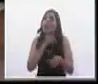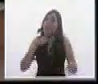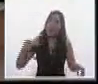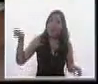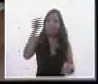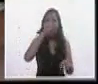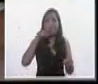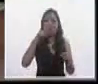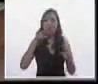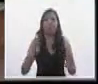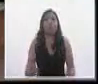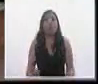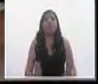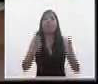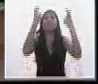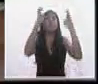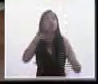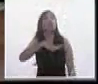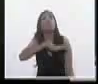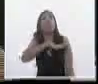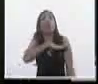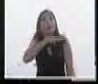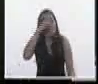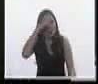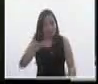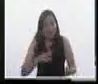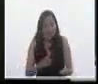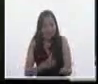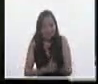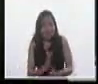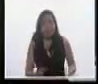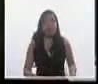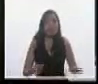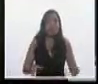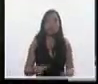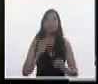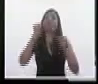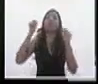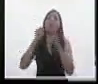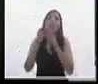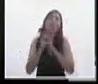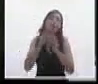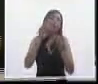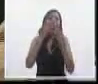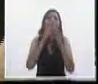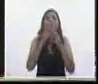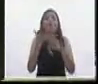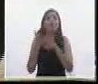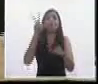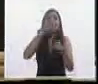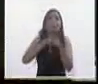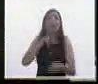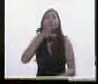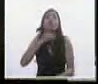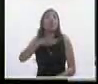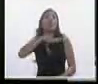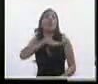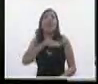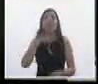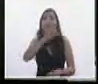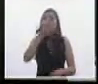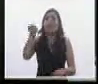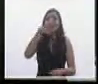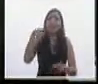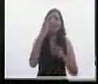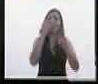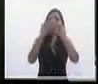desde el edificio que no tiene accesibilidad desde aquel hospital que no tiene un intérprete de lengua de señas desde las calles en nuestra